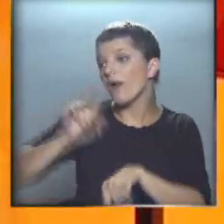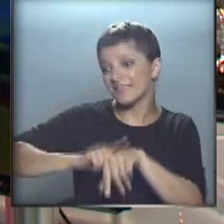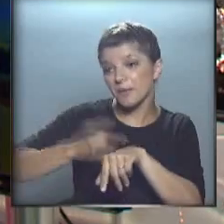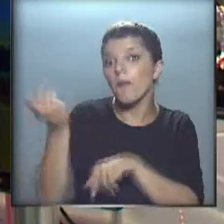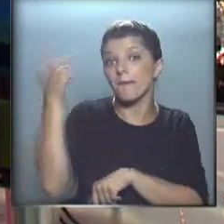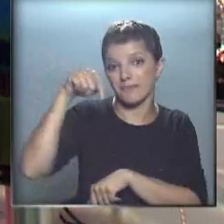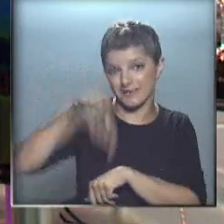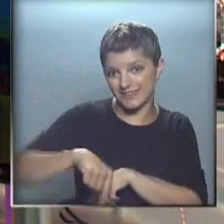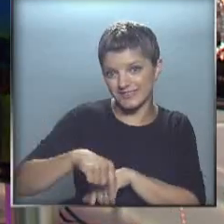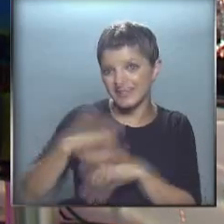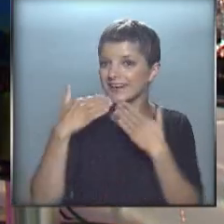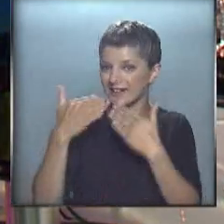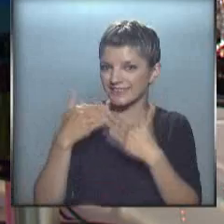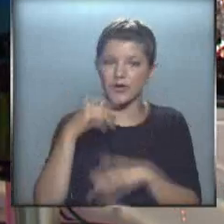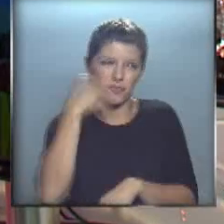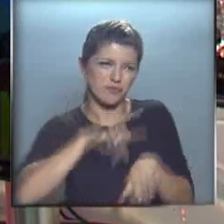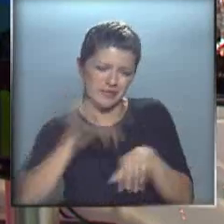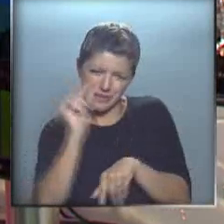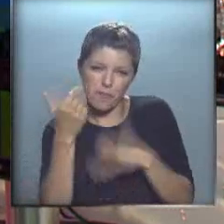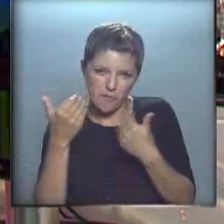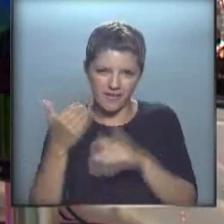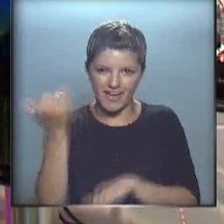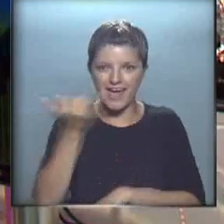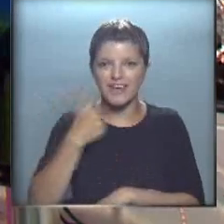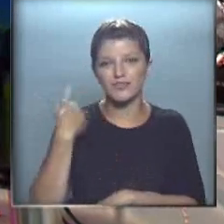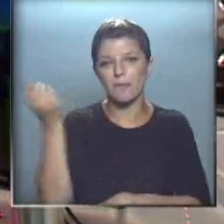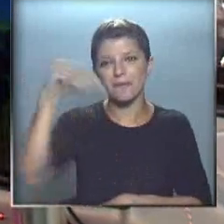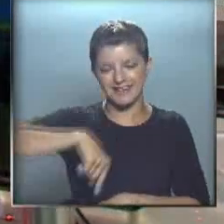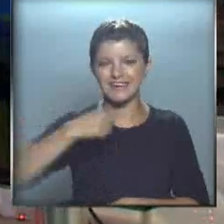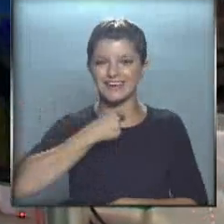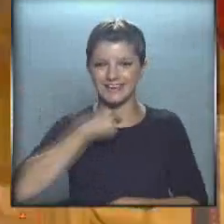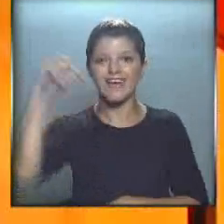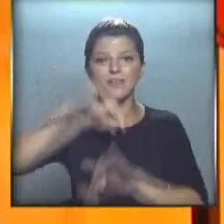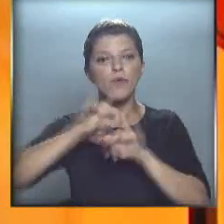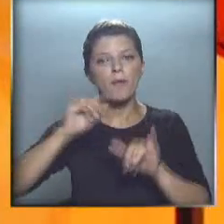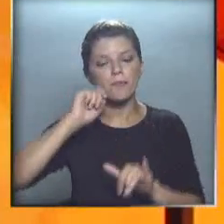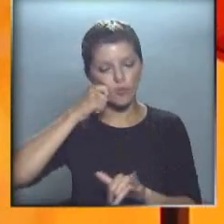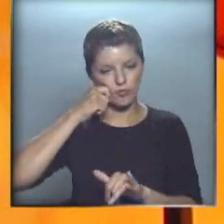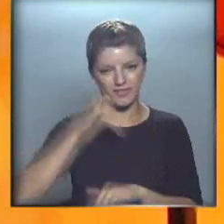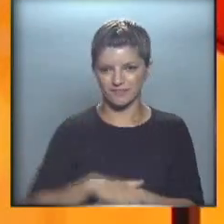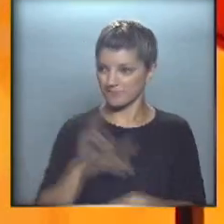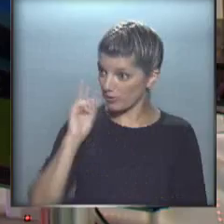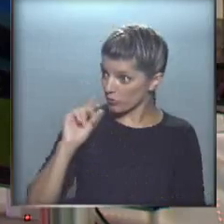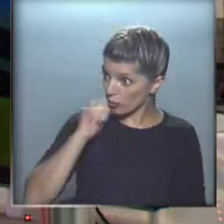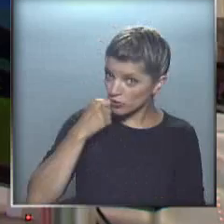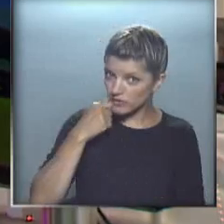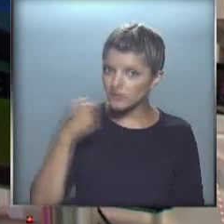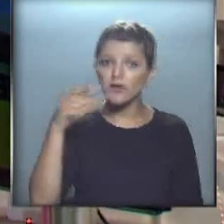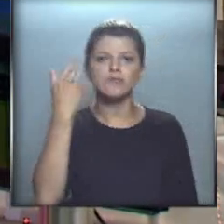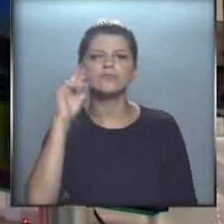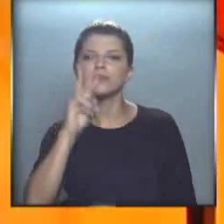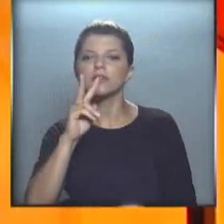poder ponerlo aquí en un ratito, ¿no? Sí, para, quería venir a este programa. Para que compartir esto. ¿Te gusta? Está bien. ¿Hace cuánto que lo